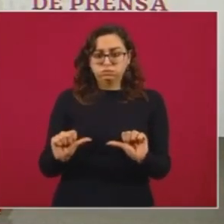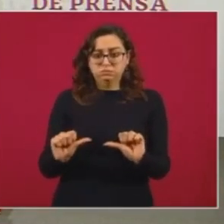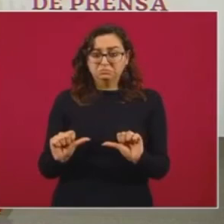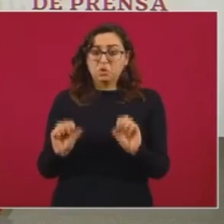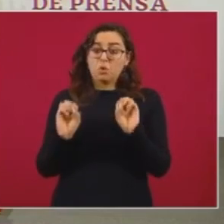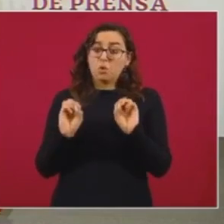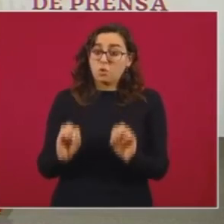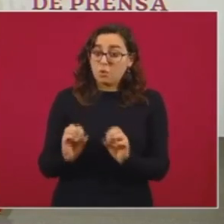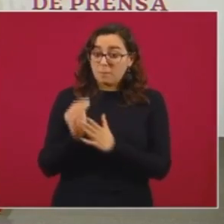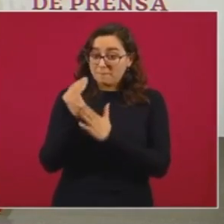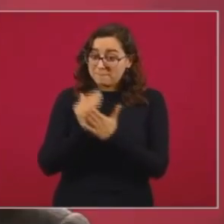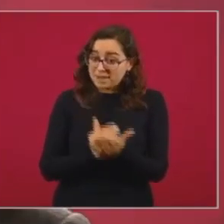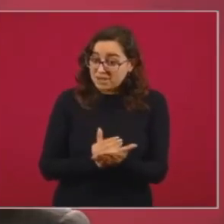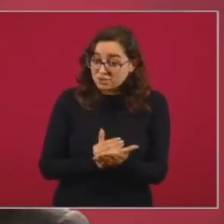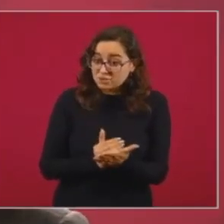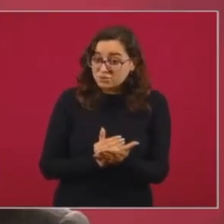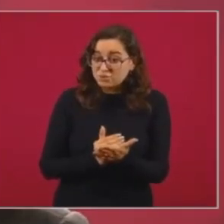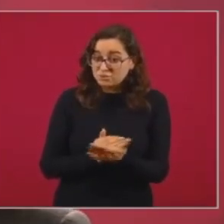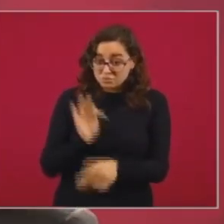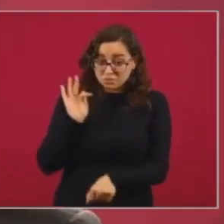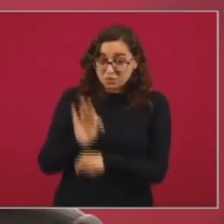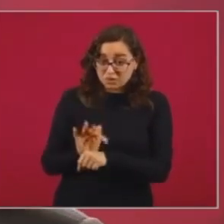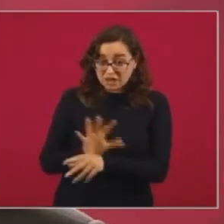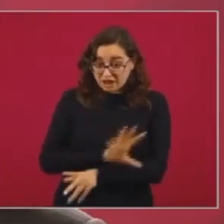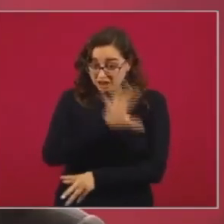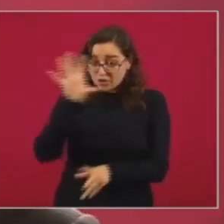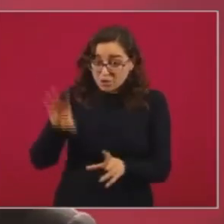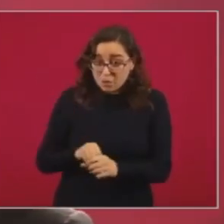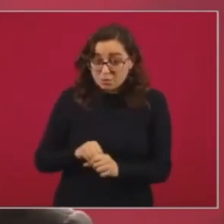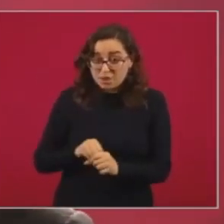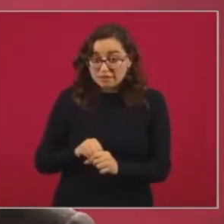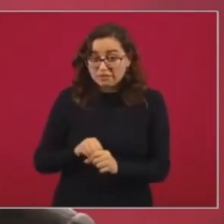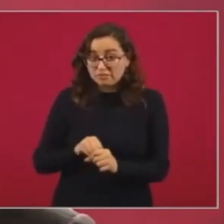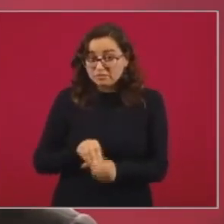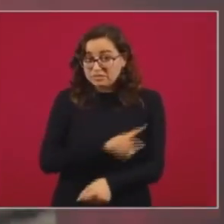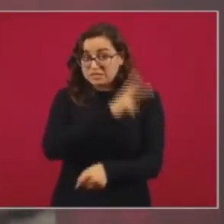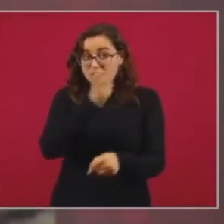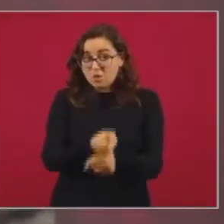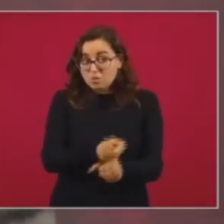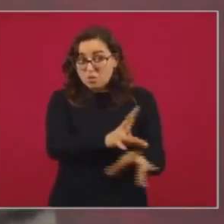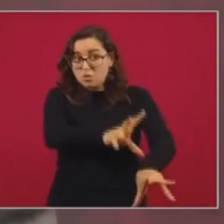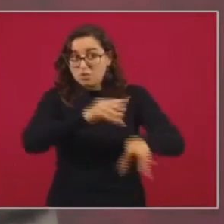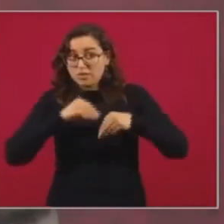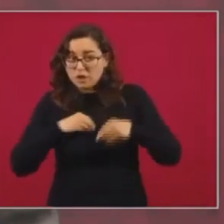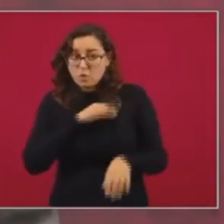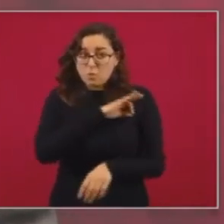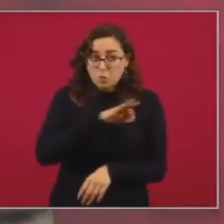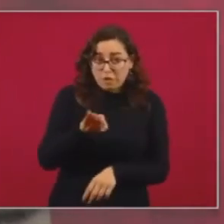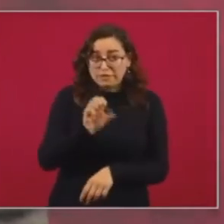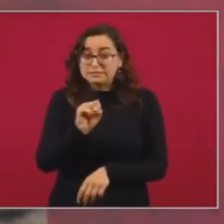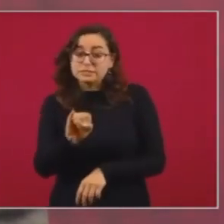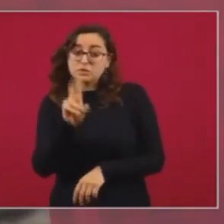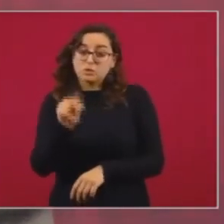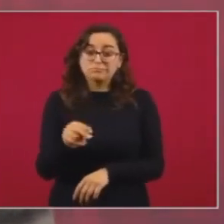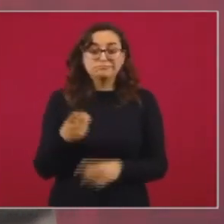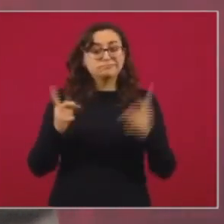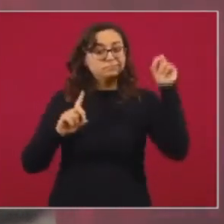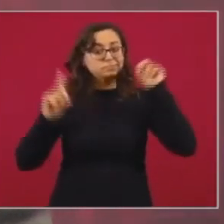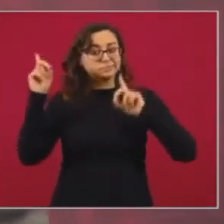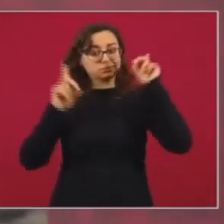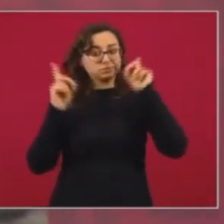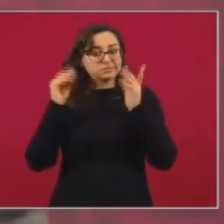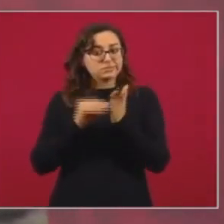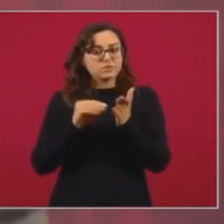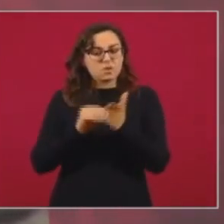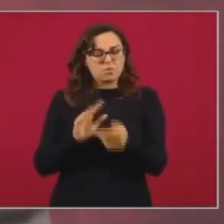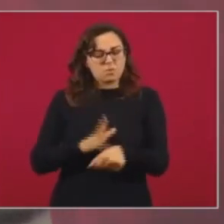leve, pudiera ser protectora ante una segunda exposición. Entonces, en el caso de México, estamos considerando tener